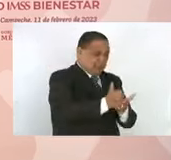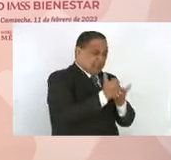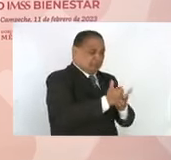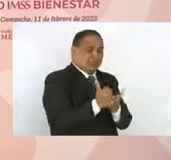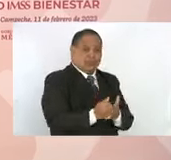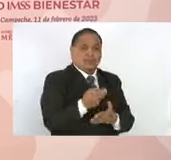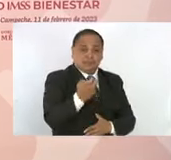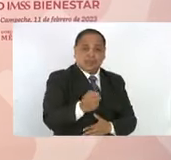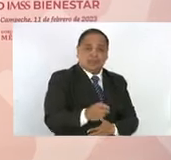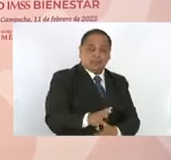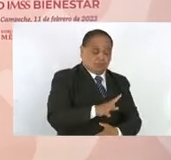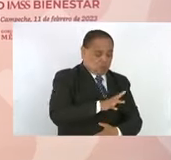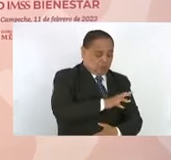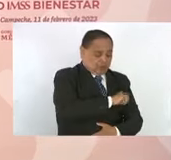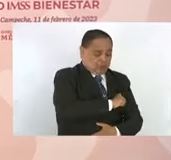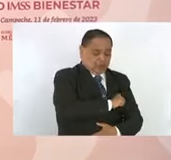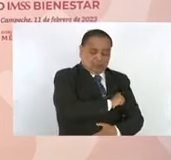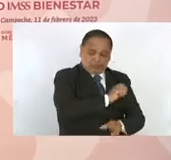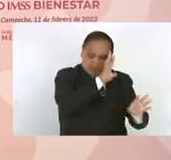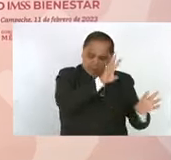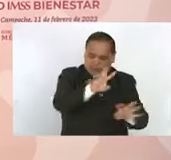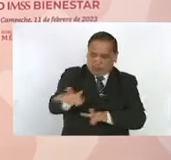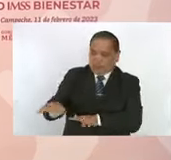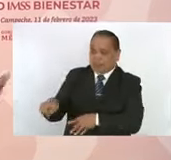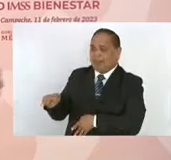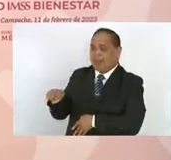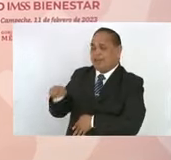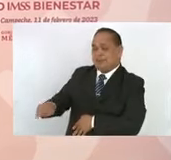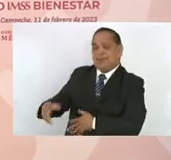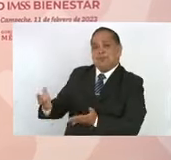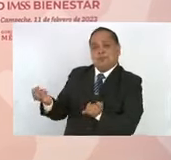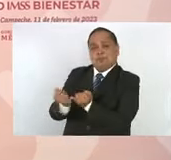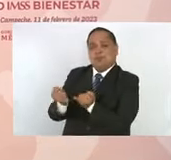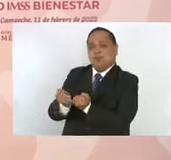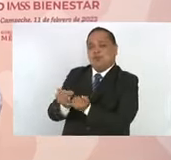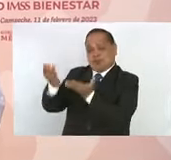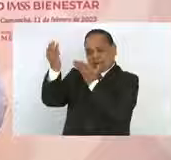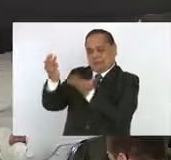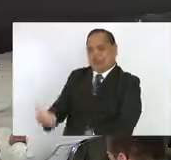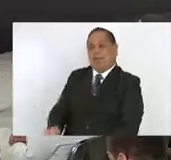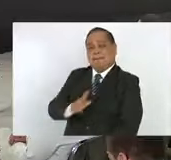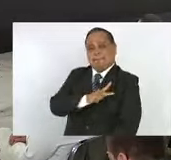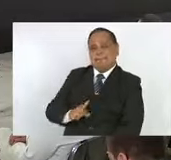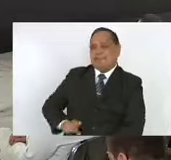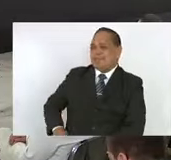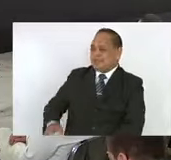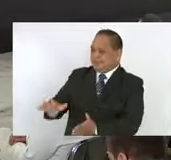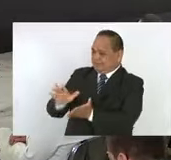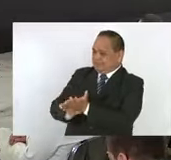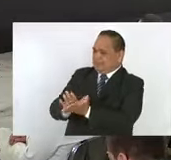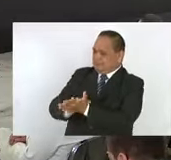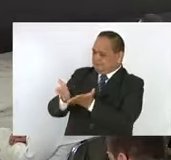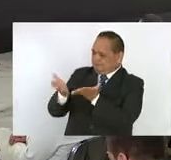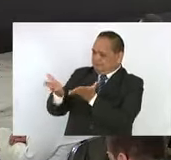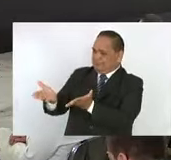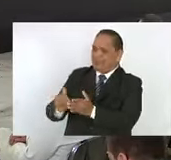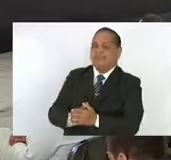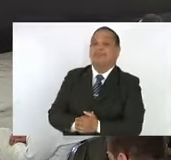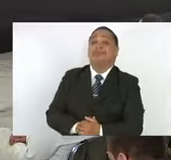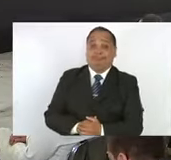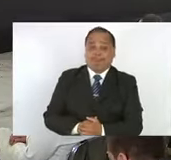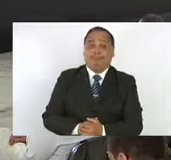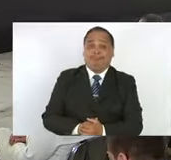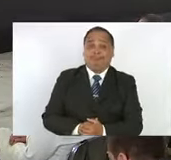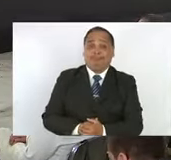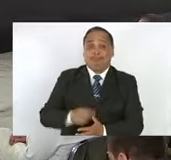cariño y la admiración de los cubanos hacia México y hacia su presidente. México nos ha